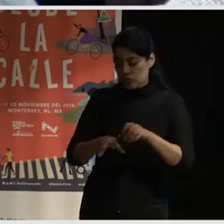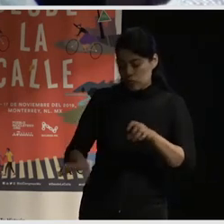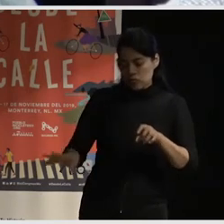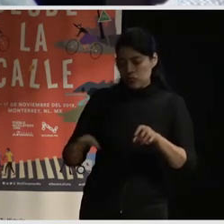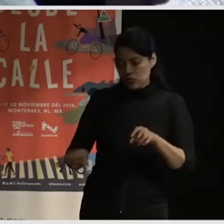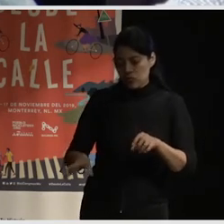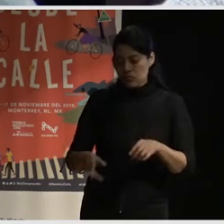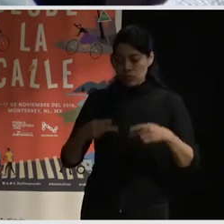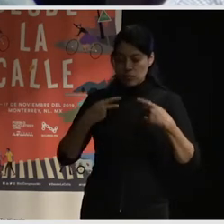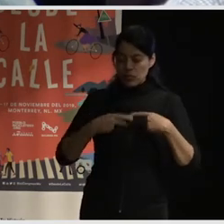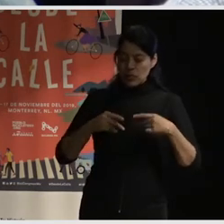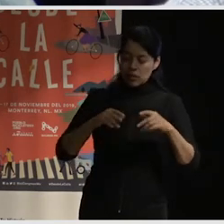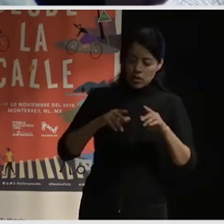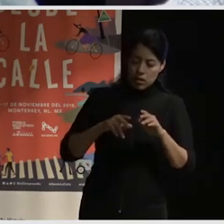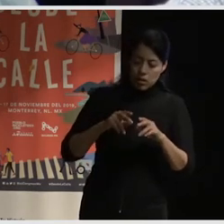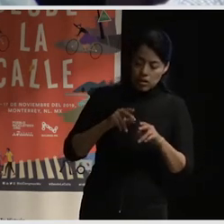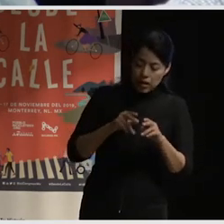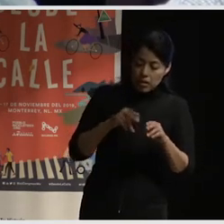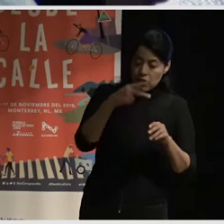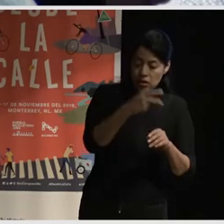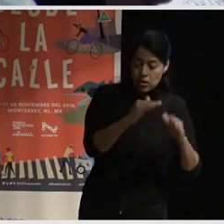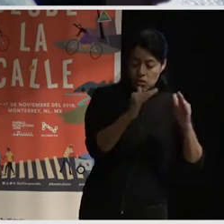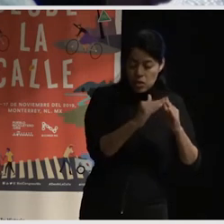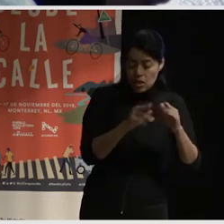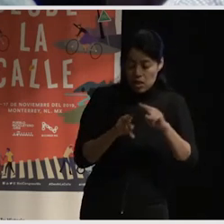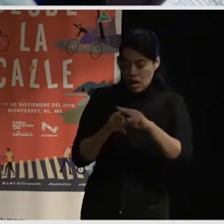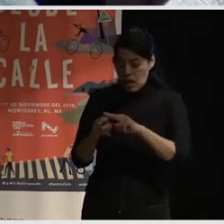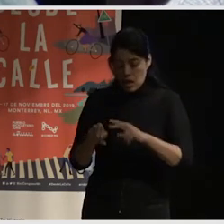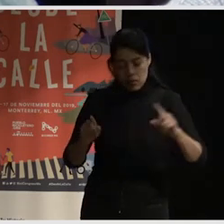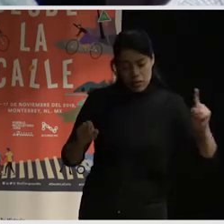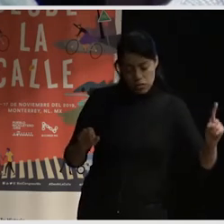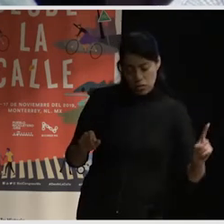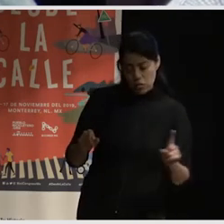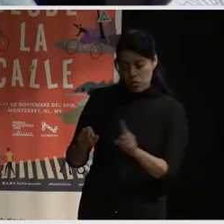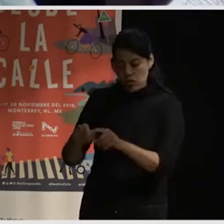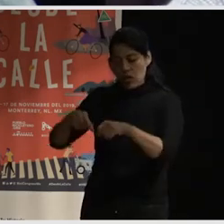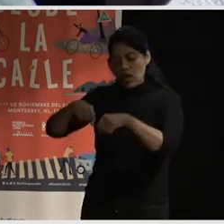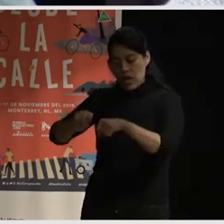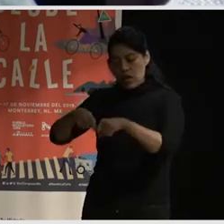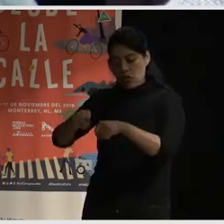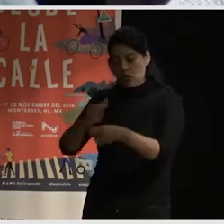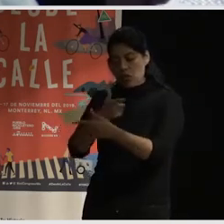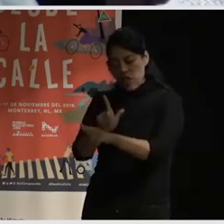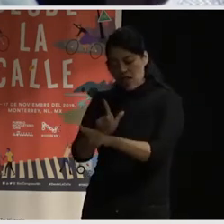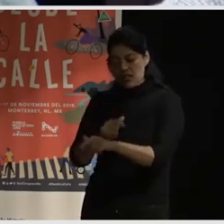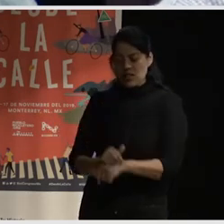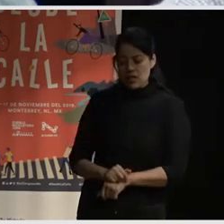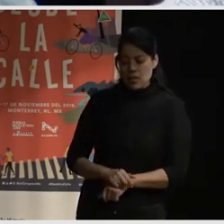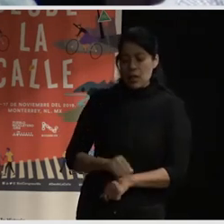de su casa al metro o al transporte público masivo en estos mototaxis para